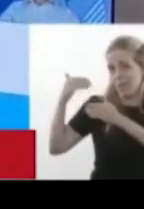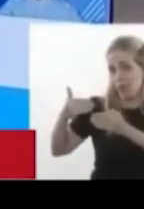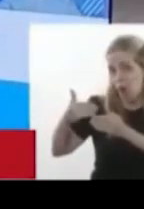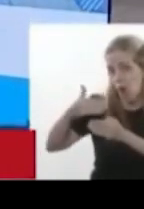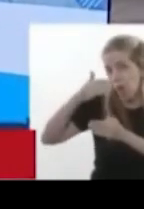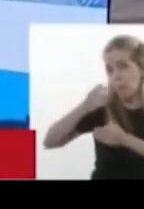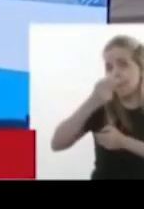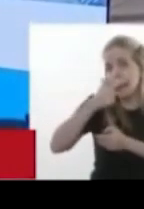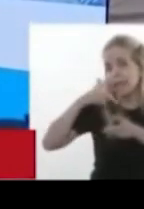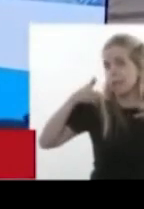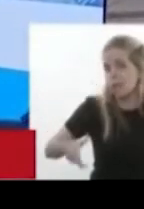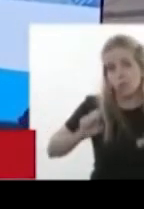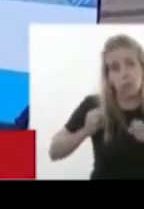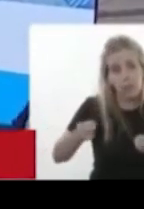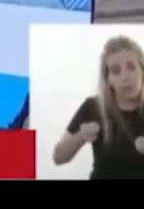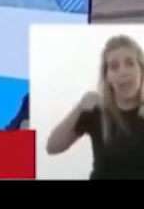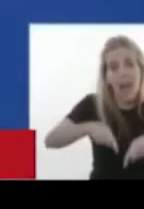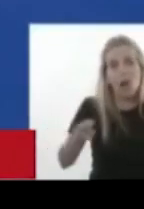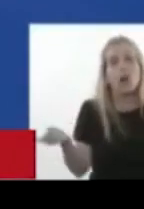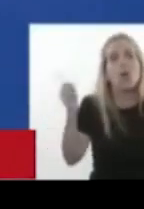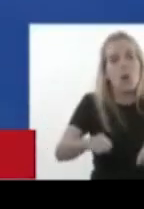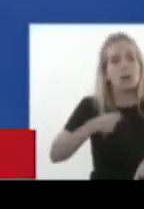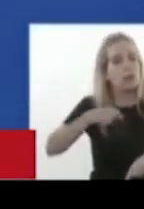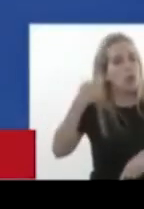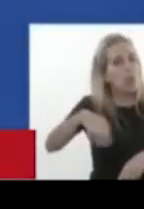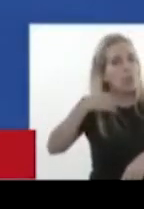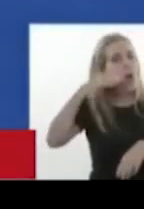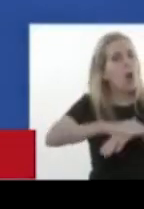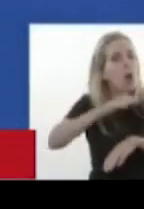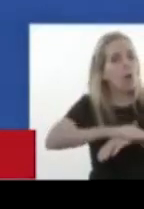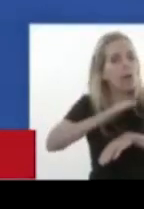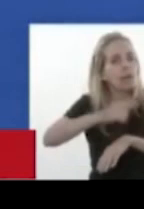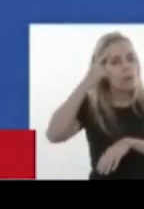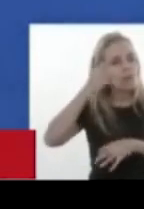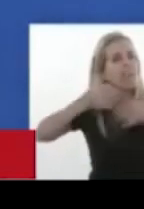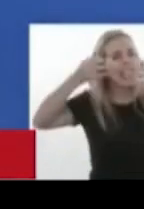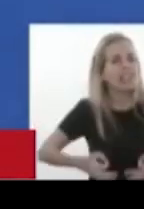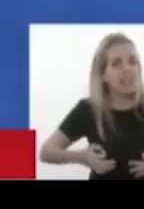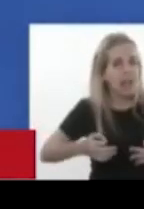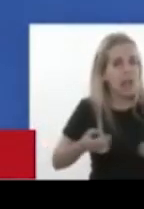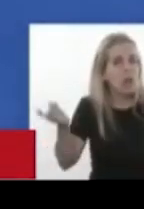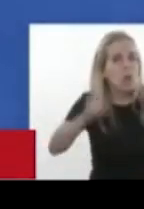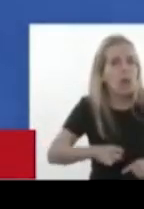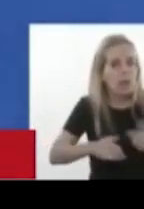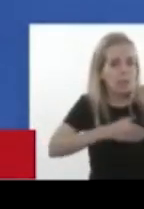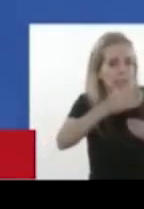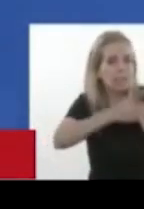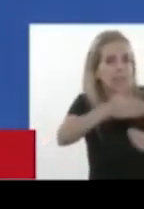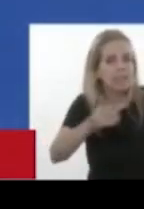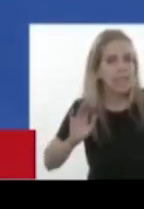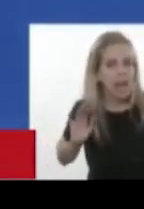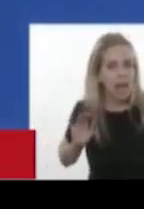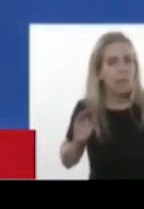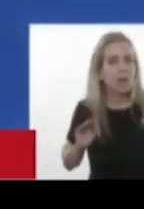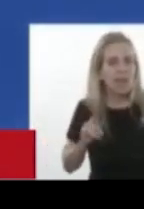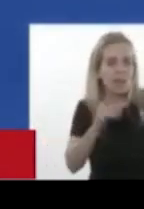quien me precedió, y que ahora yo tengo la obligación moral de volver a poner en marcha. Porque Agustina,